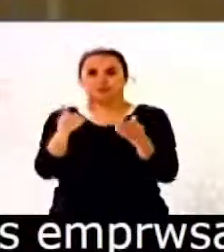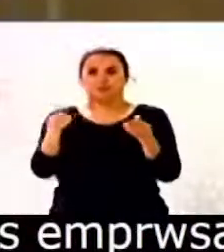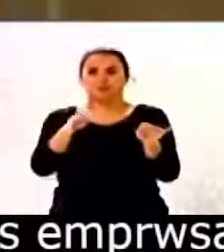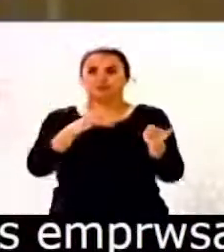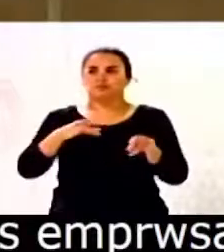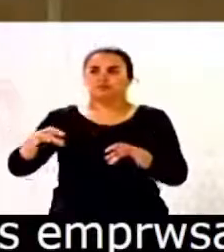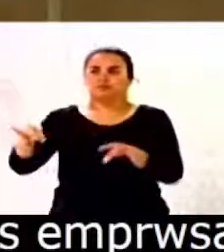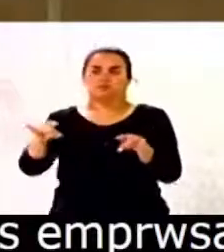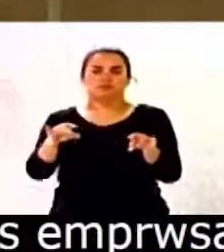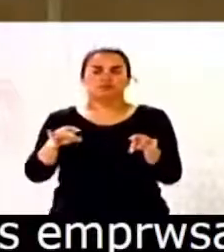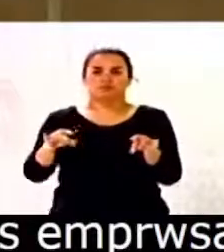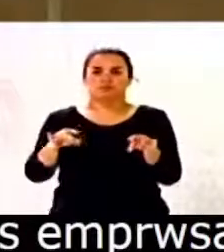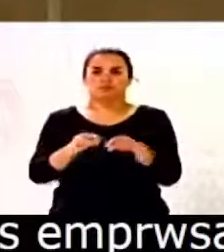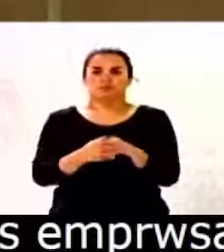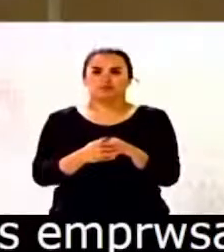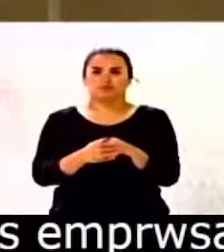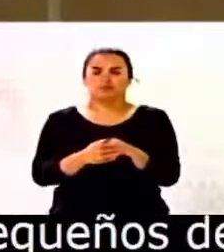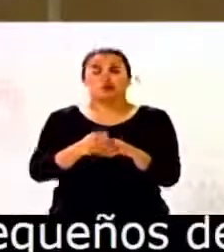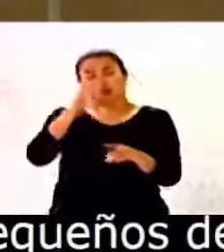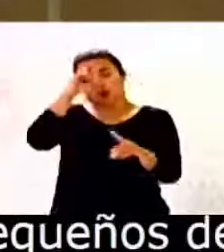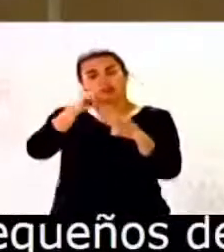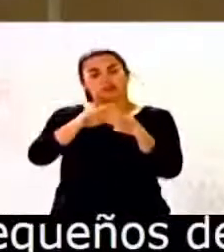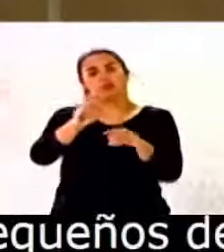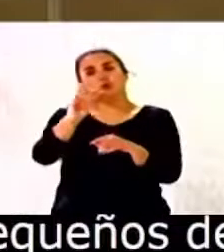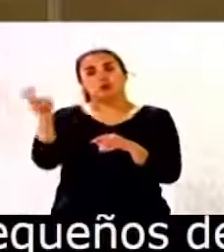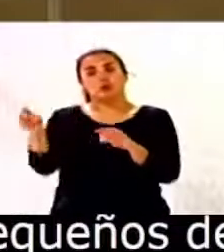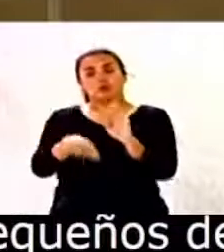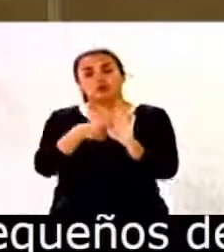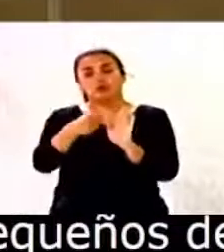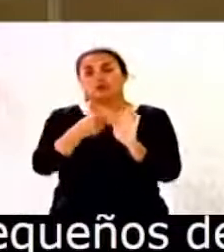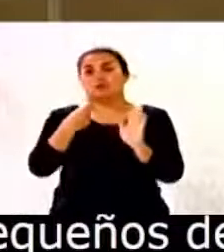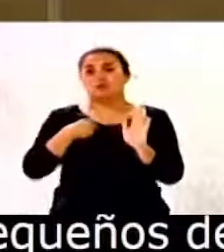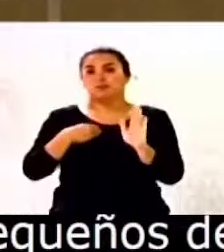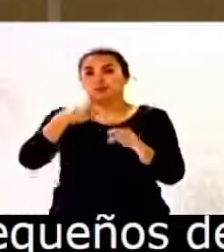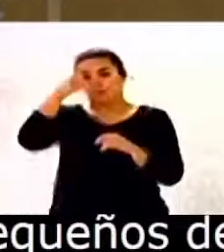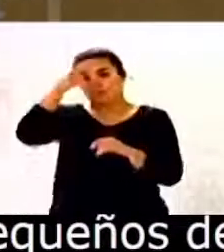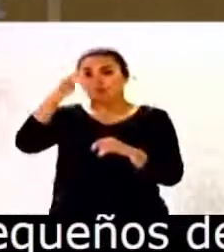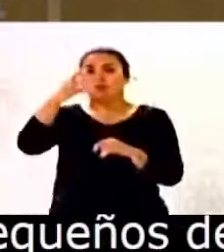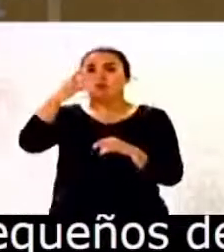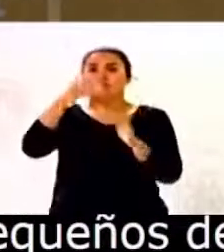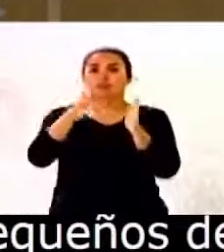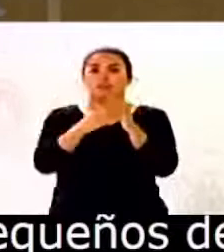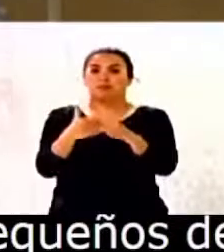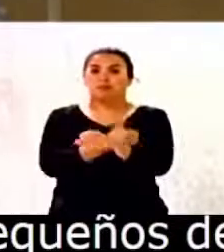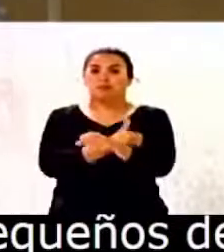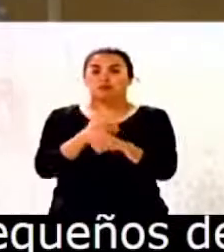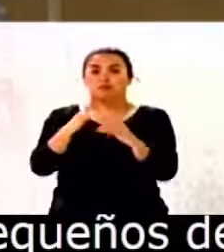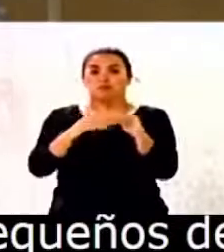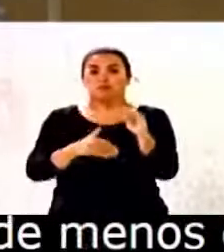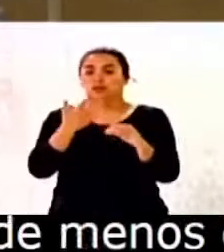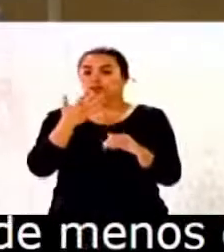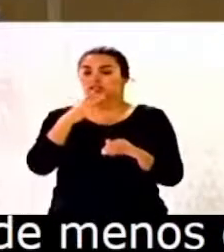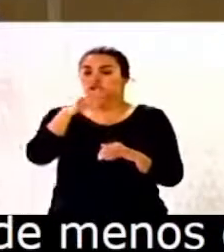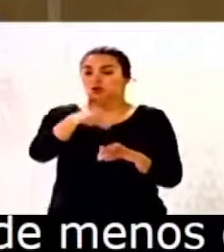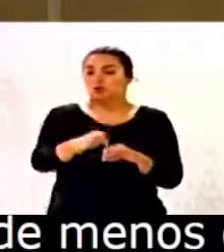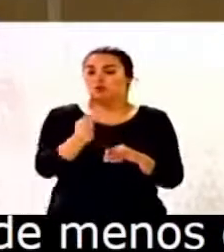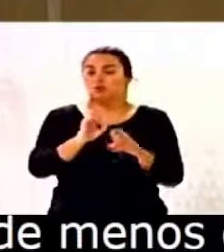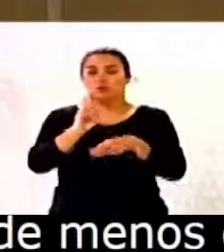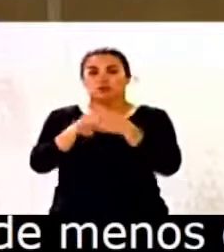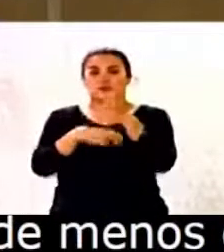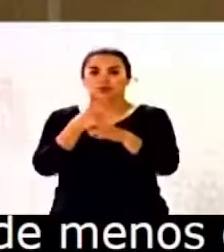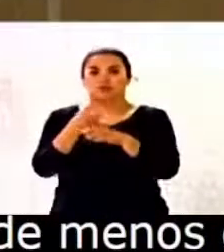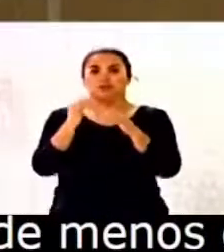región. Otro de los objetivos de esta ley es que en municipios de menos de 3.000 habitantes, quienes compren o rehabiliten su